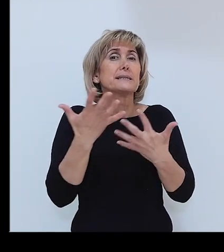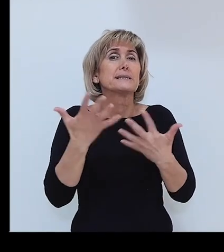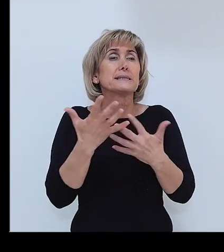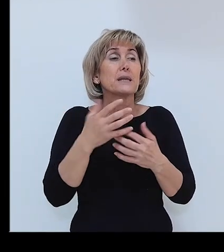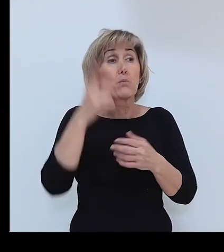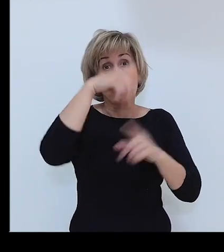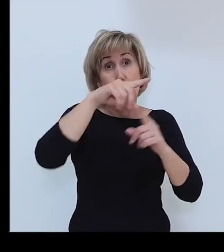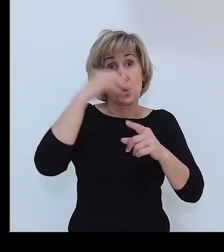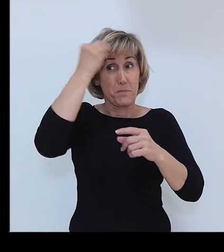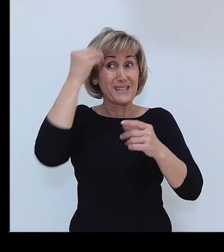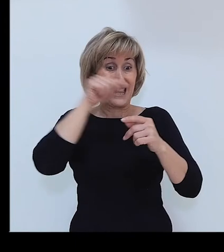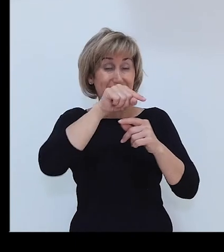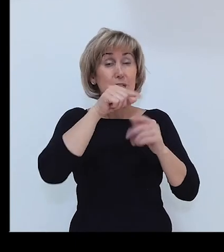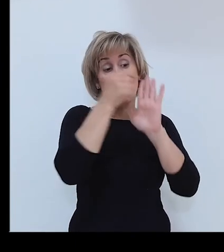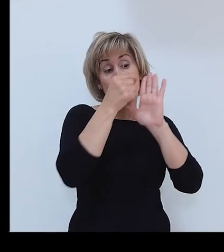os parece,